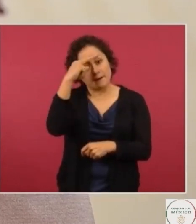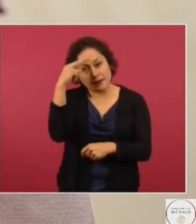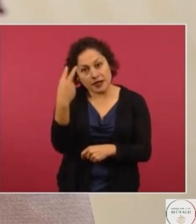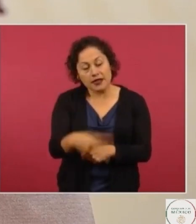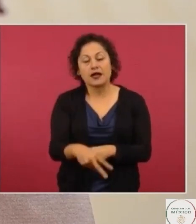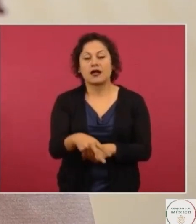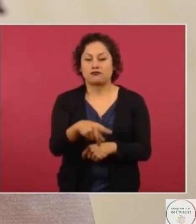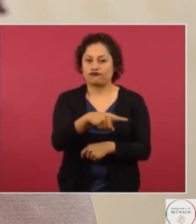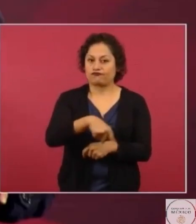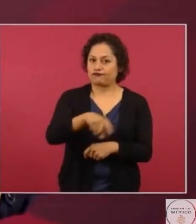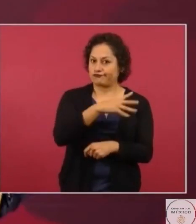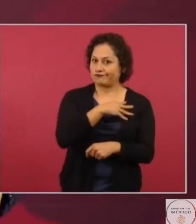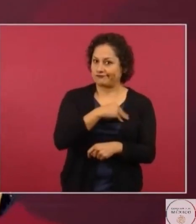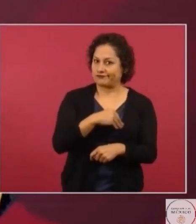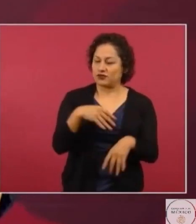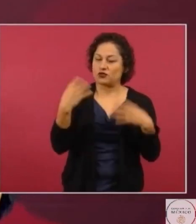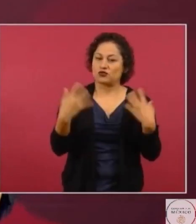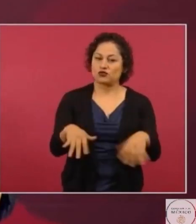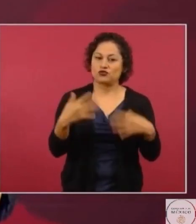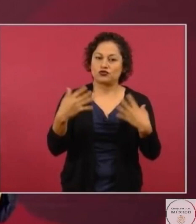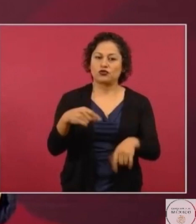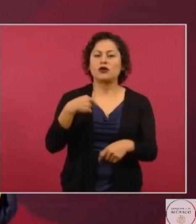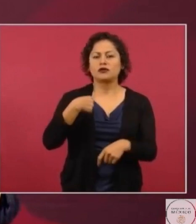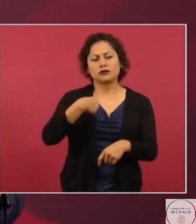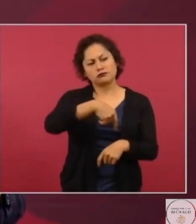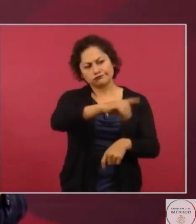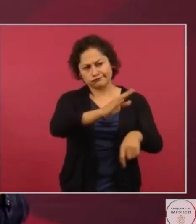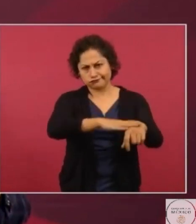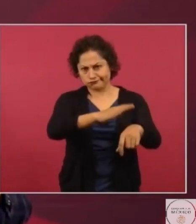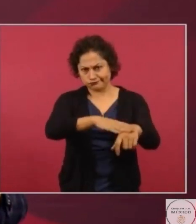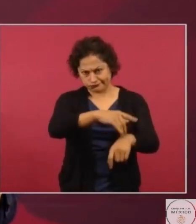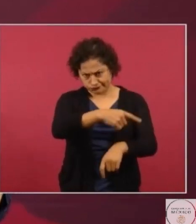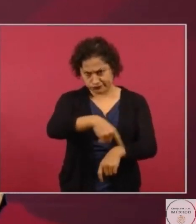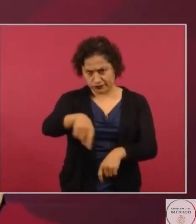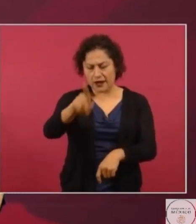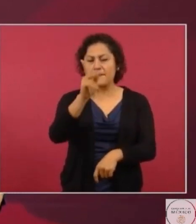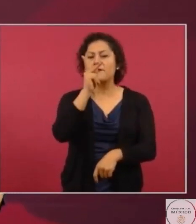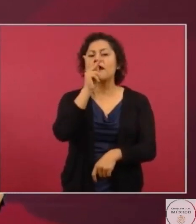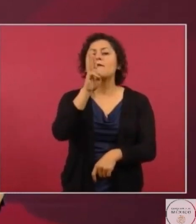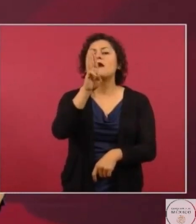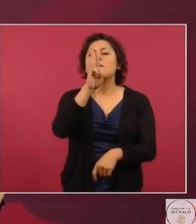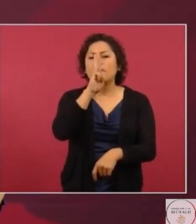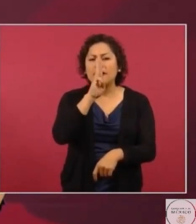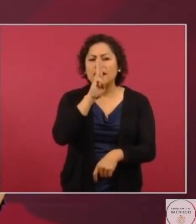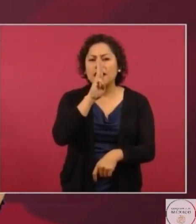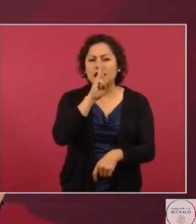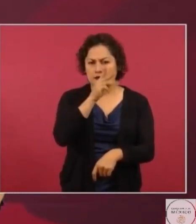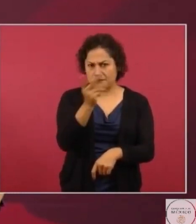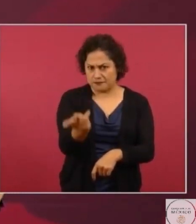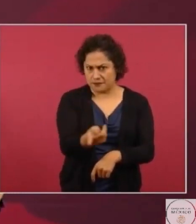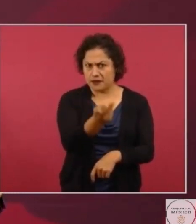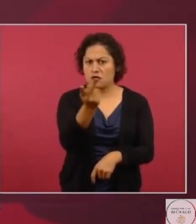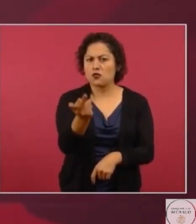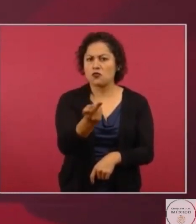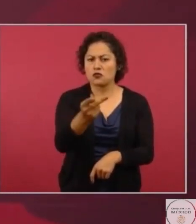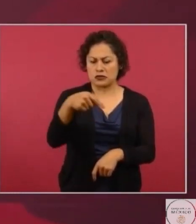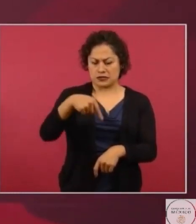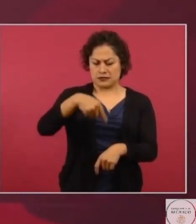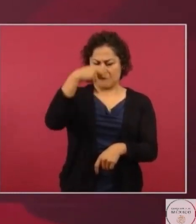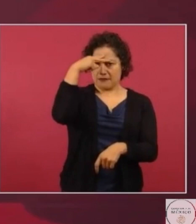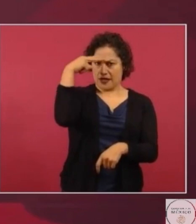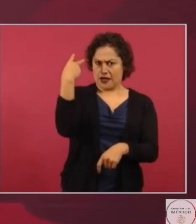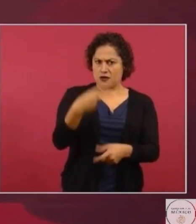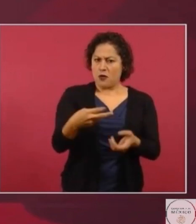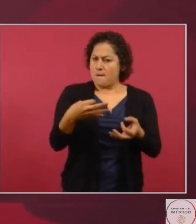les mando a decir que les pregunten a sus padres lo que significa México,